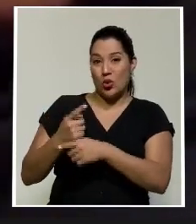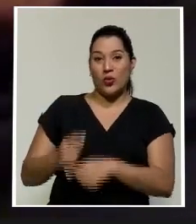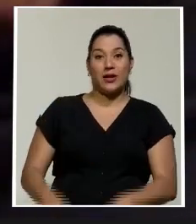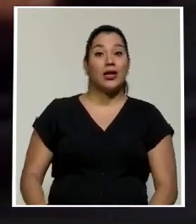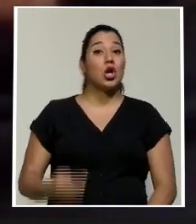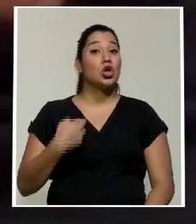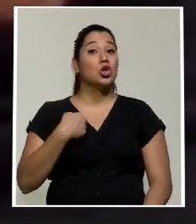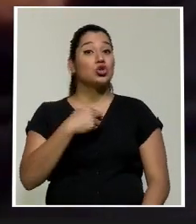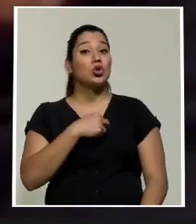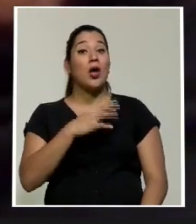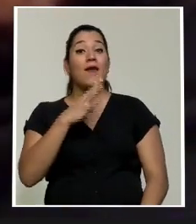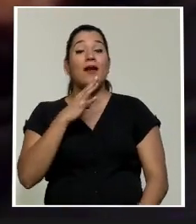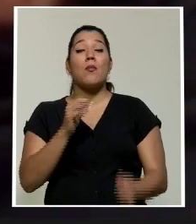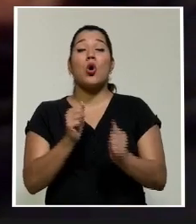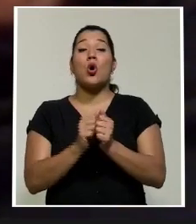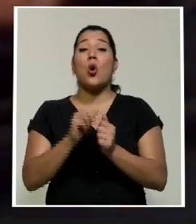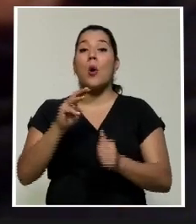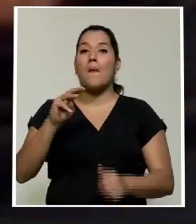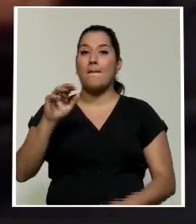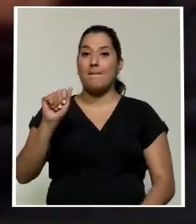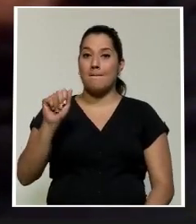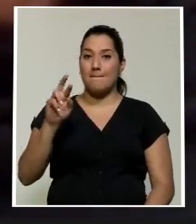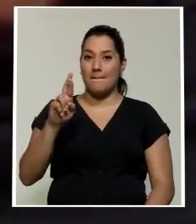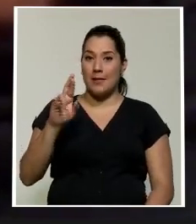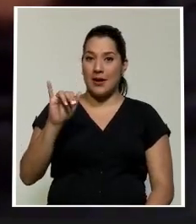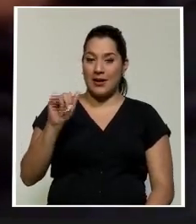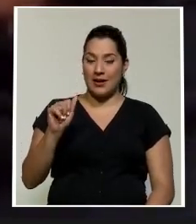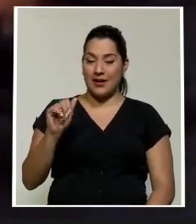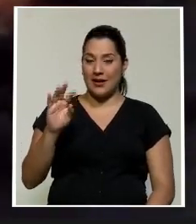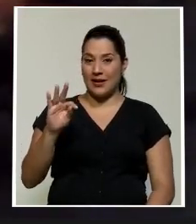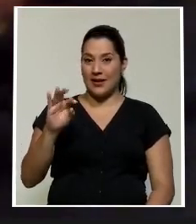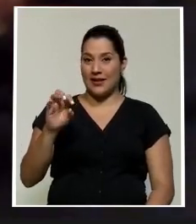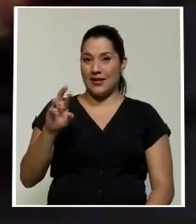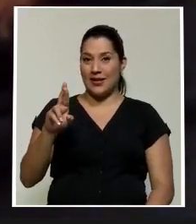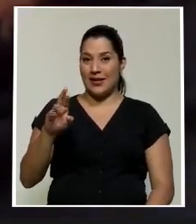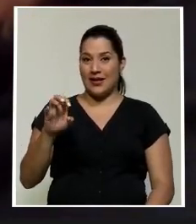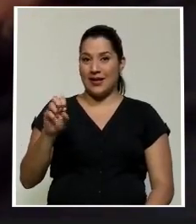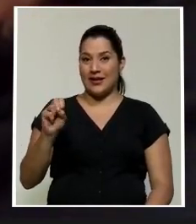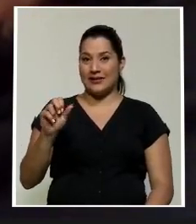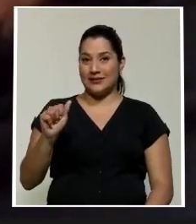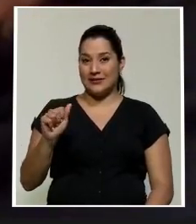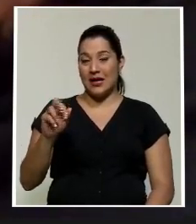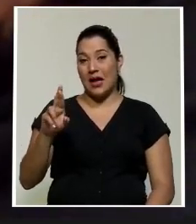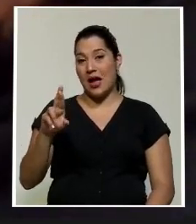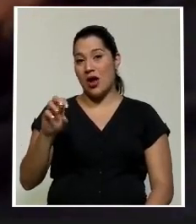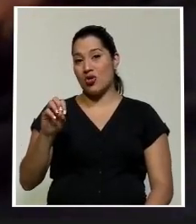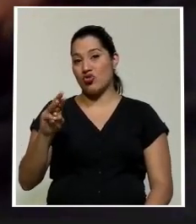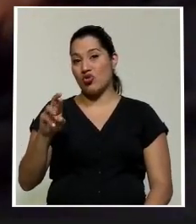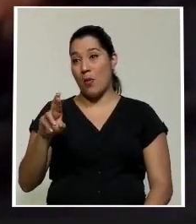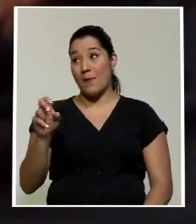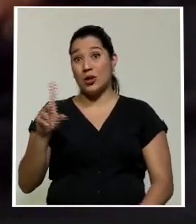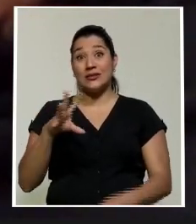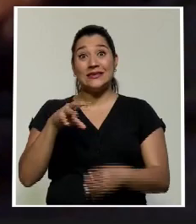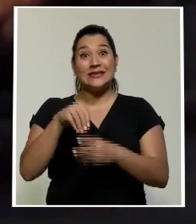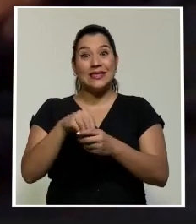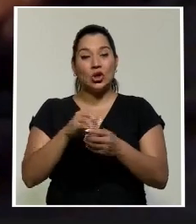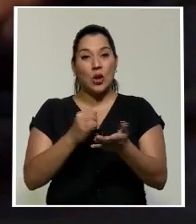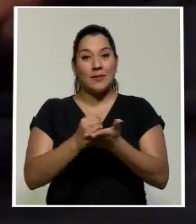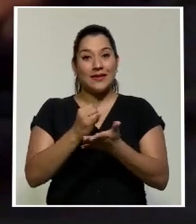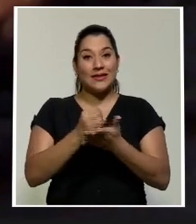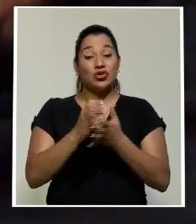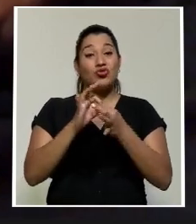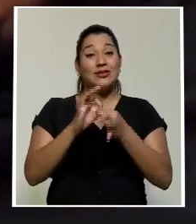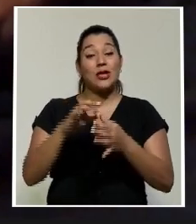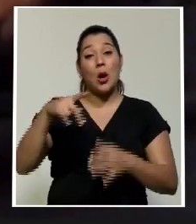María Teresa Rondero, periodista colombiana y una de las artífices de los Pandora Papers. Otro